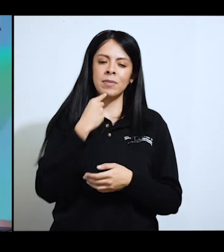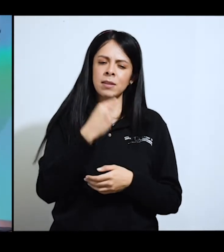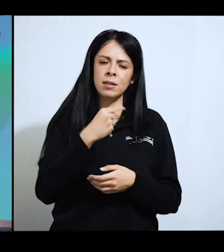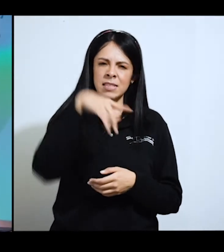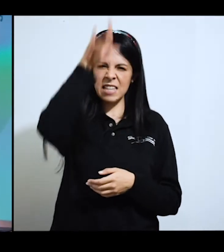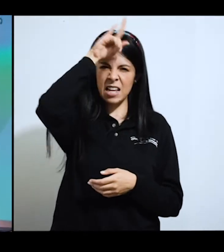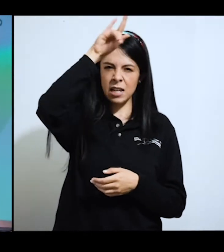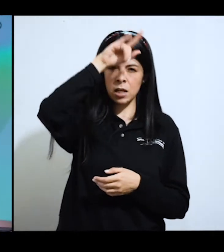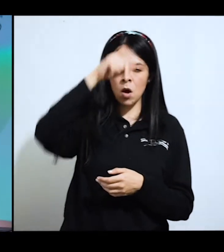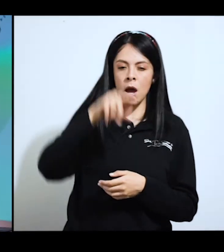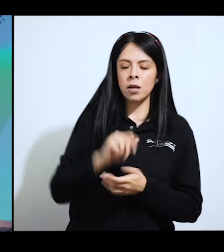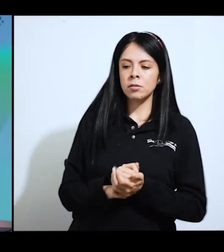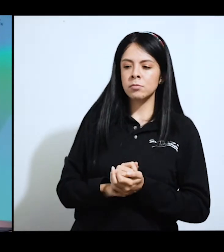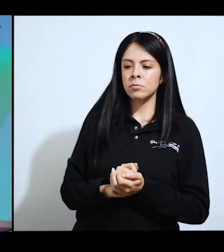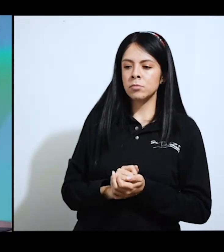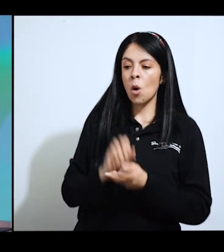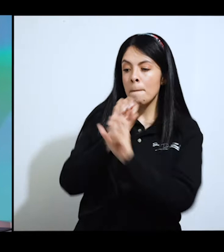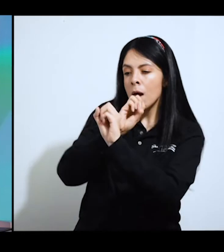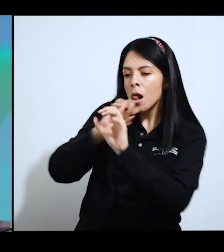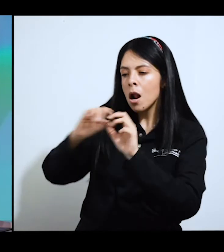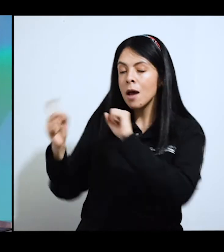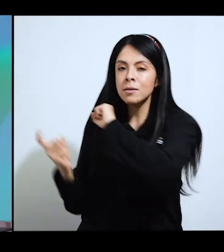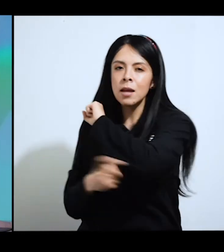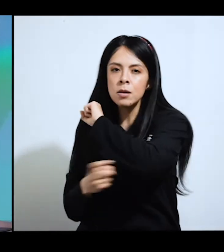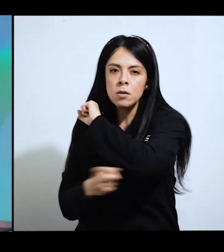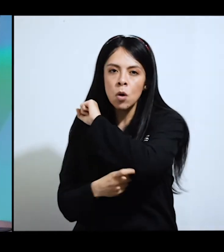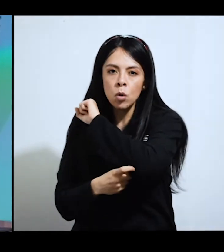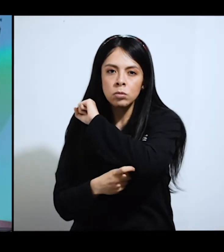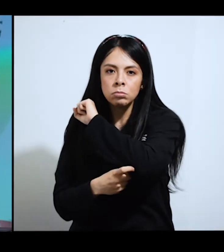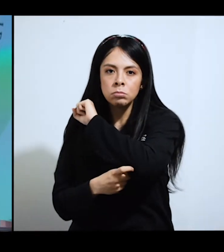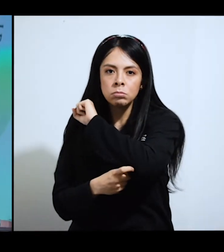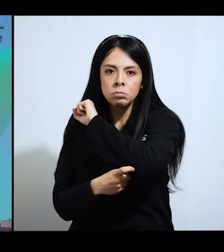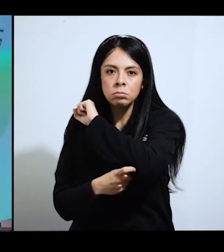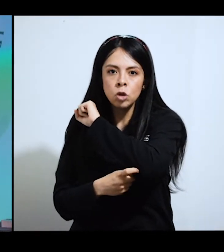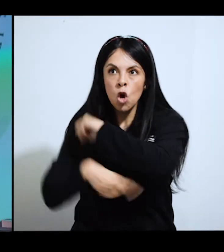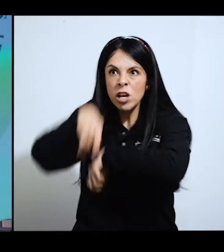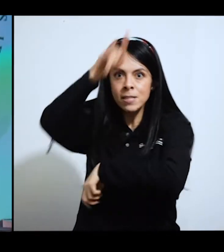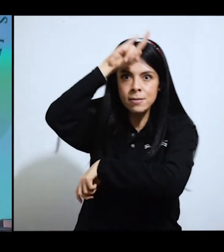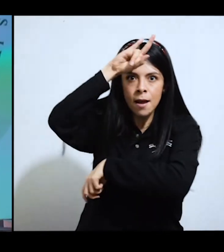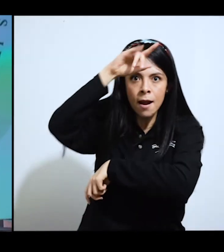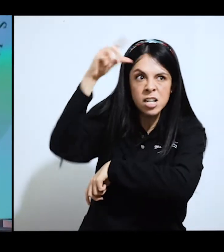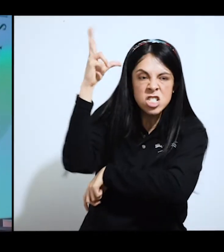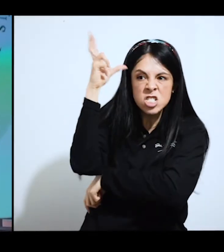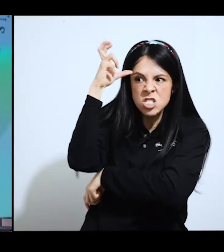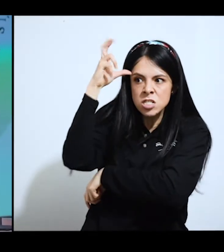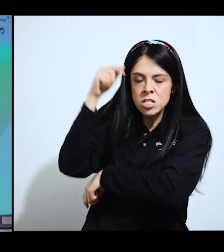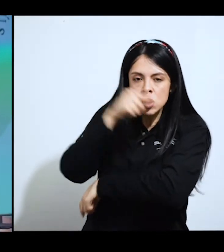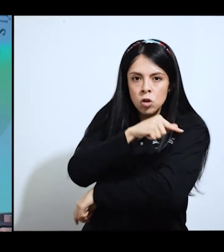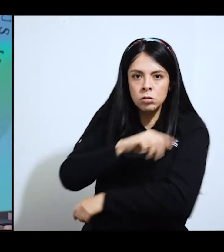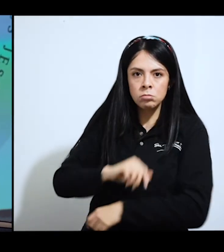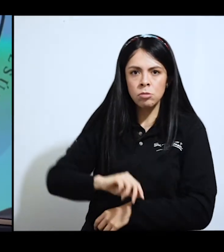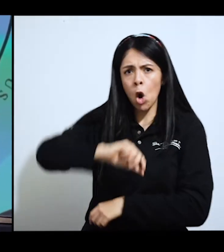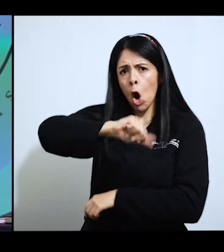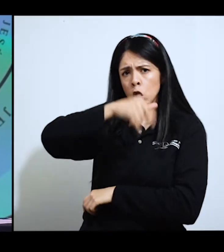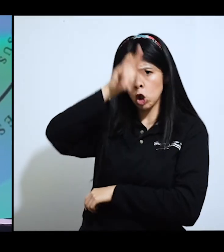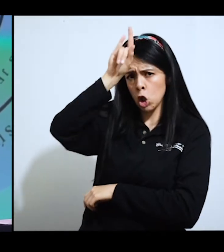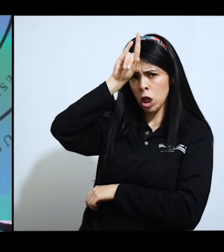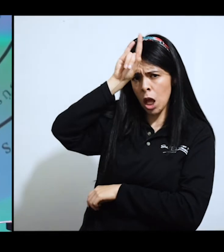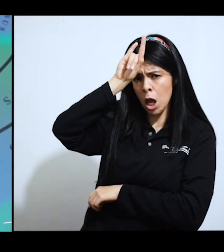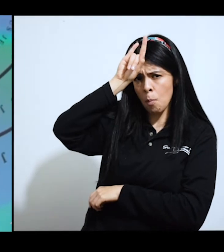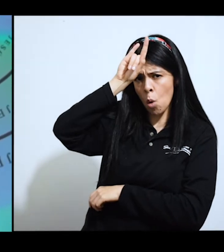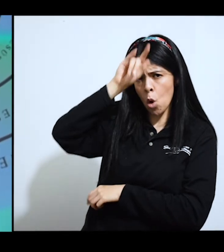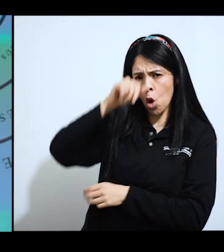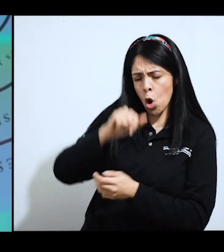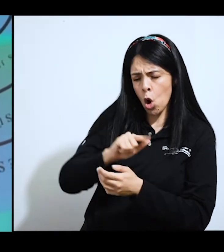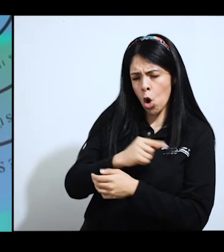Mateo 4 vemos que Satanás lo tentó. Y en el caso de él fue el mismo